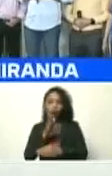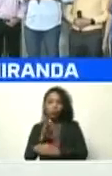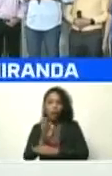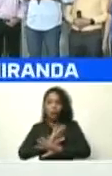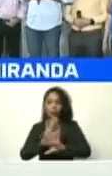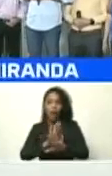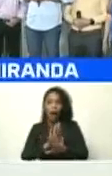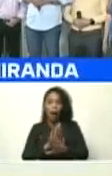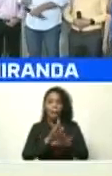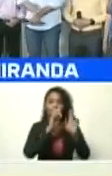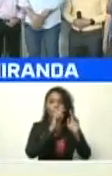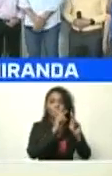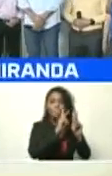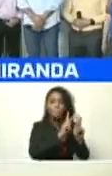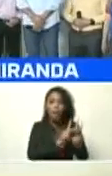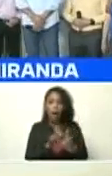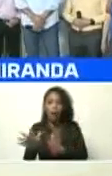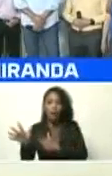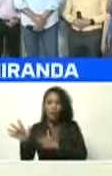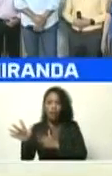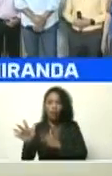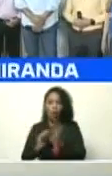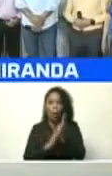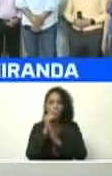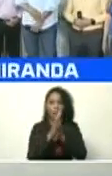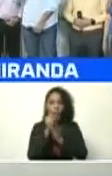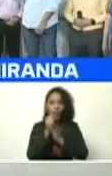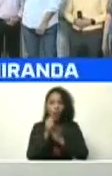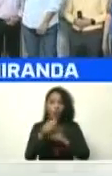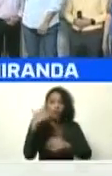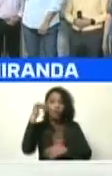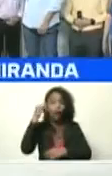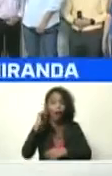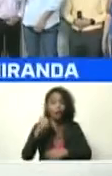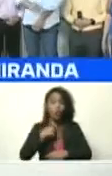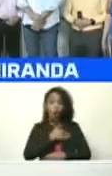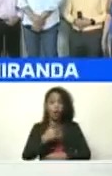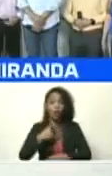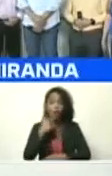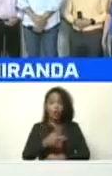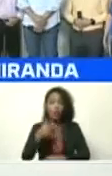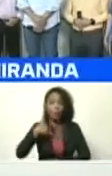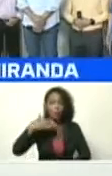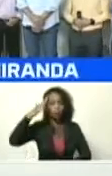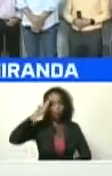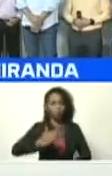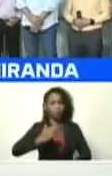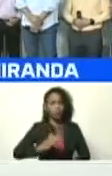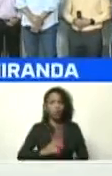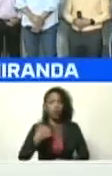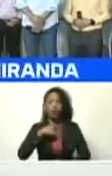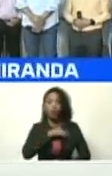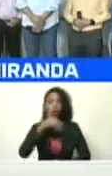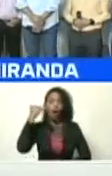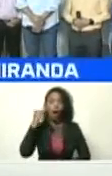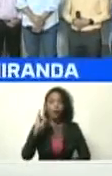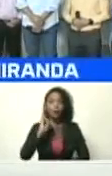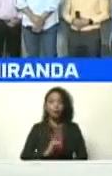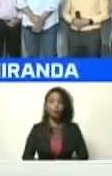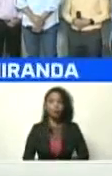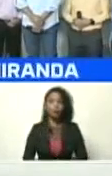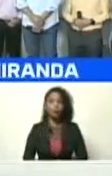su planificación del emprendimiento que tiene. Pero le quiero decir, mi comandante, que nosotros tenemos